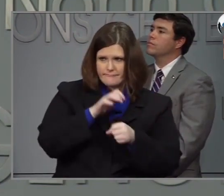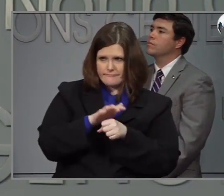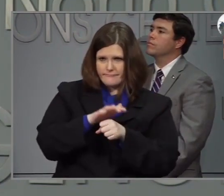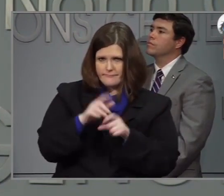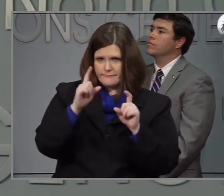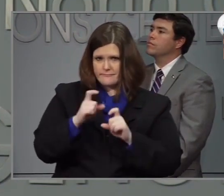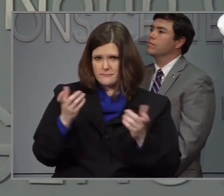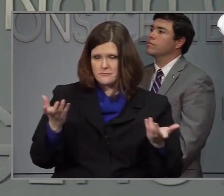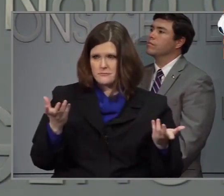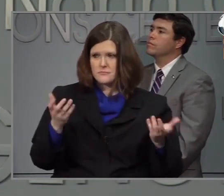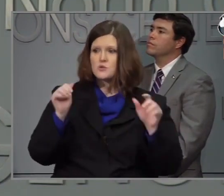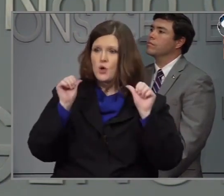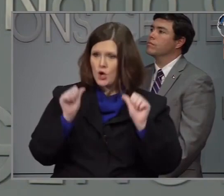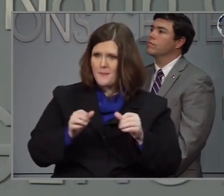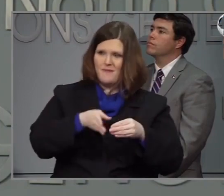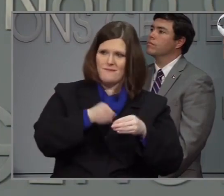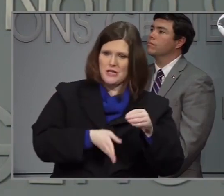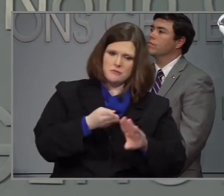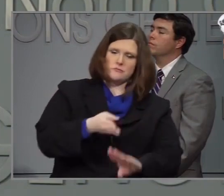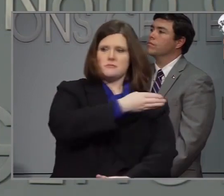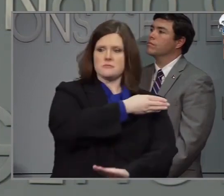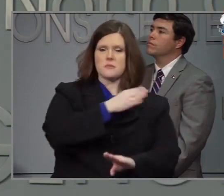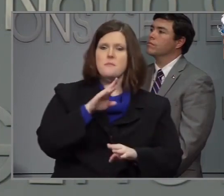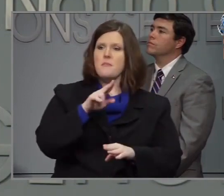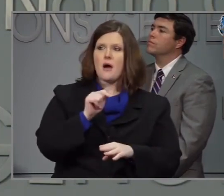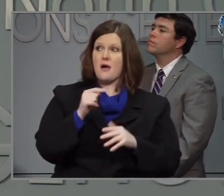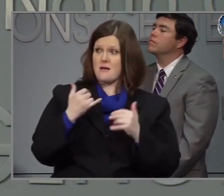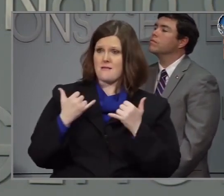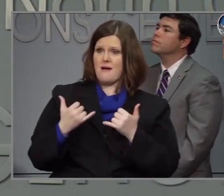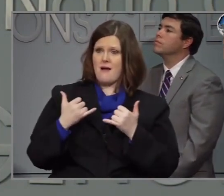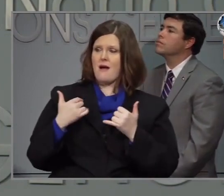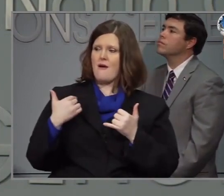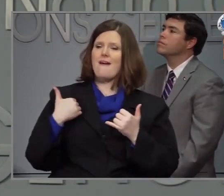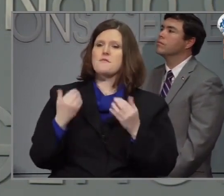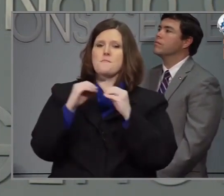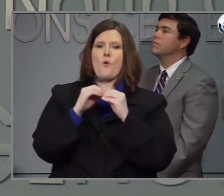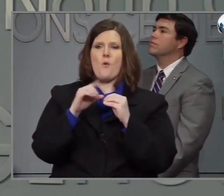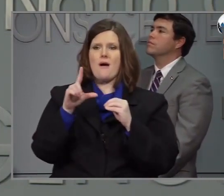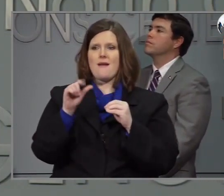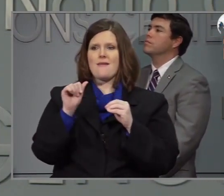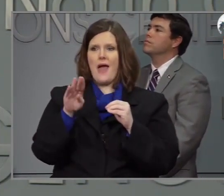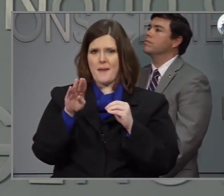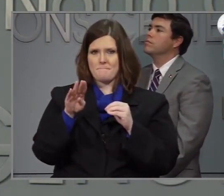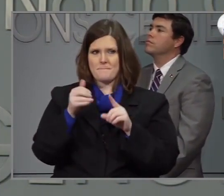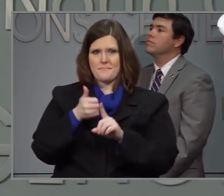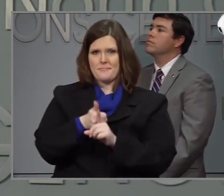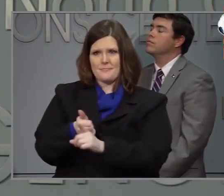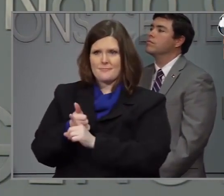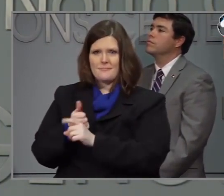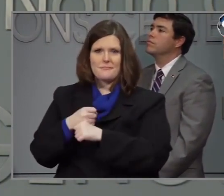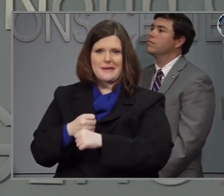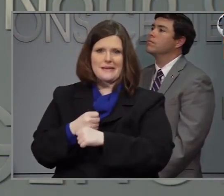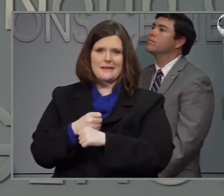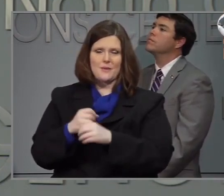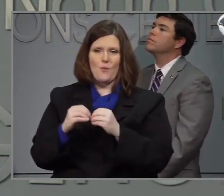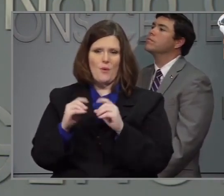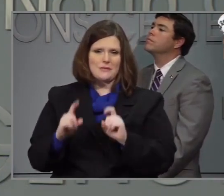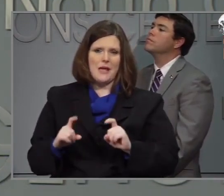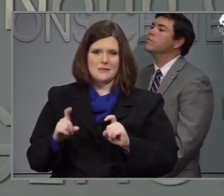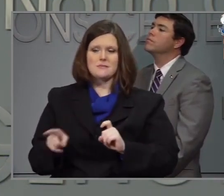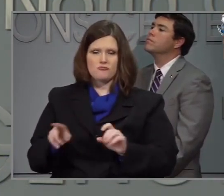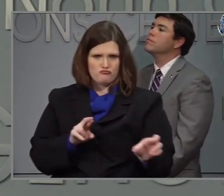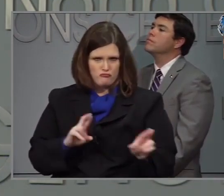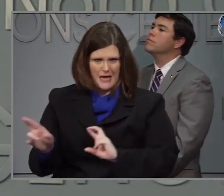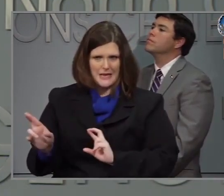con esto se pudo haber hecho mucho más antes ahora que ya tenemos más laboratorios que están haciendo pruebas